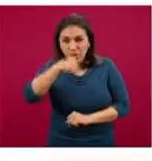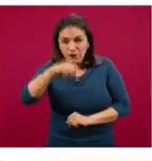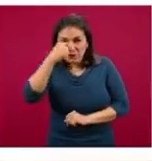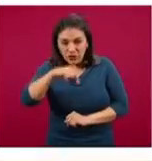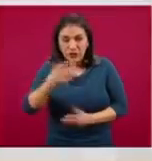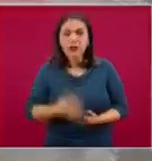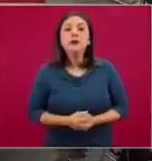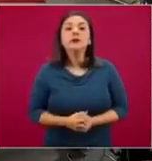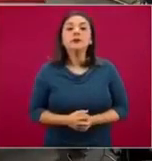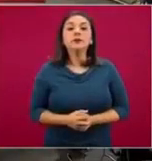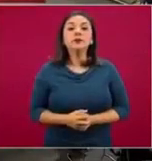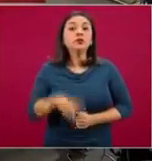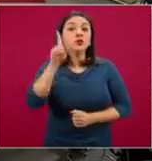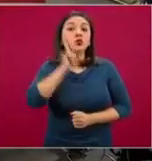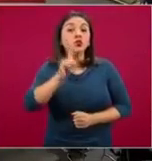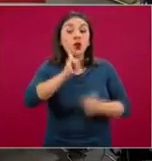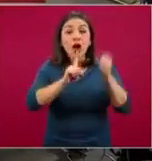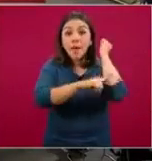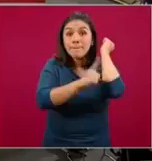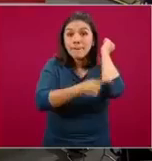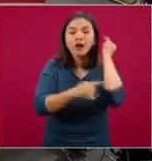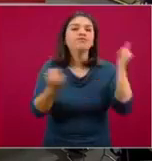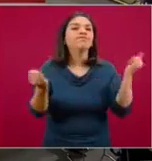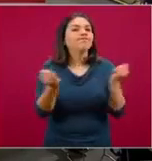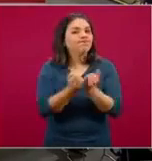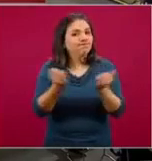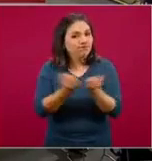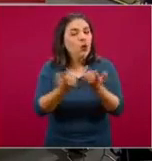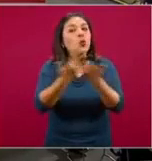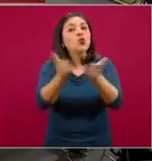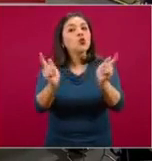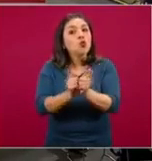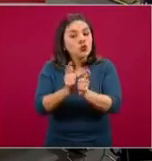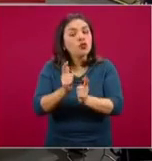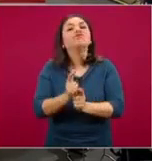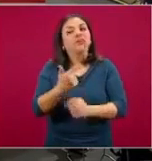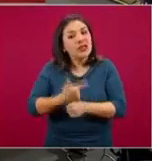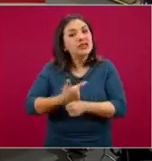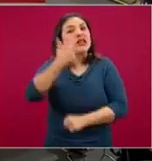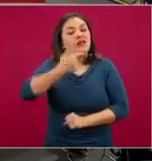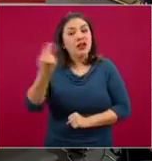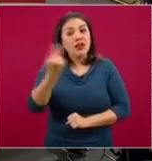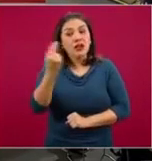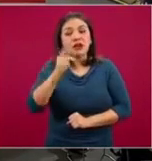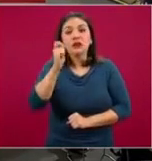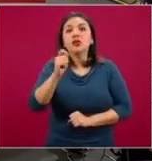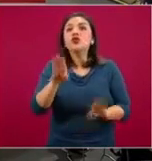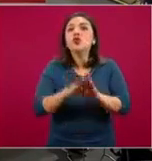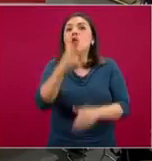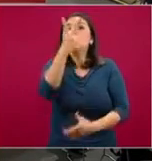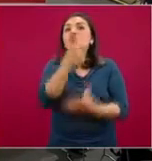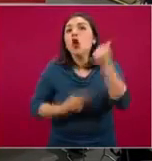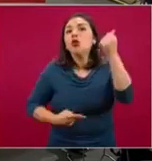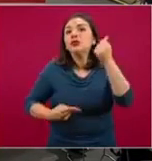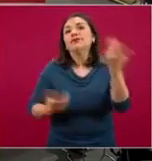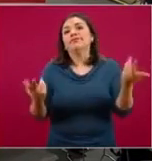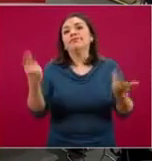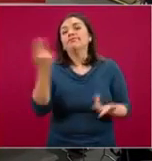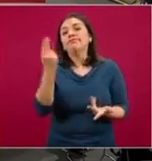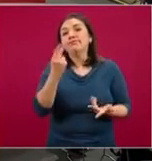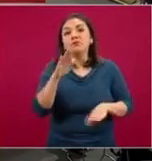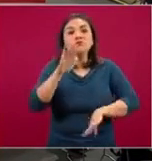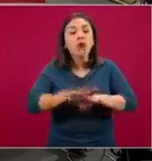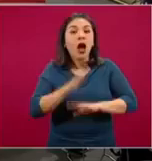de esta enfermedad. Las mujeres embarazadas también son un grupo de riesgo muy, muy importante, aparte que es un binomio en ese momento y ponen en